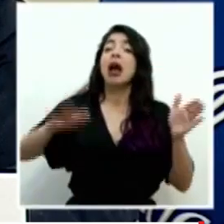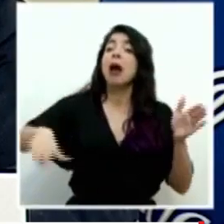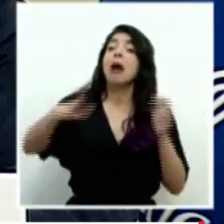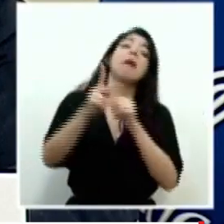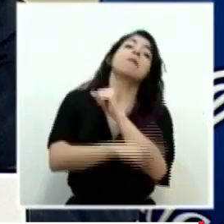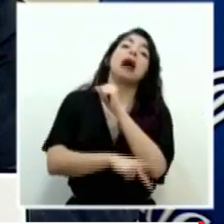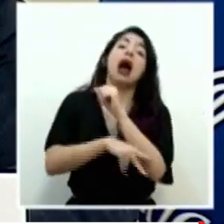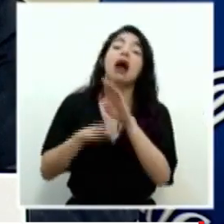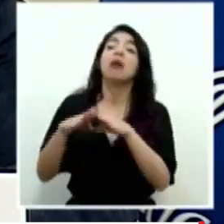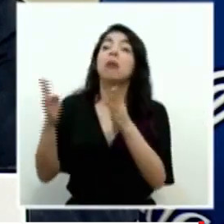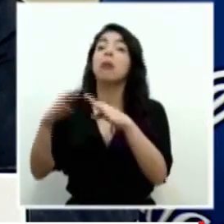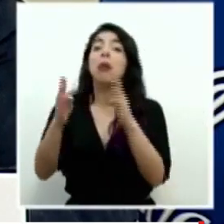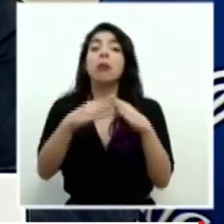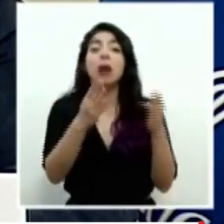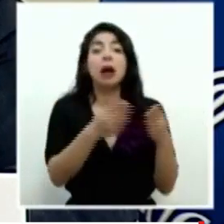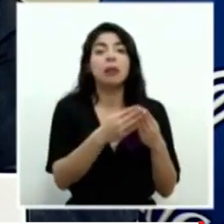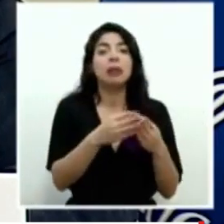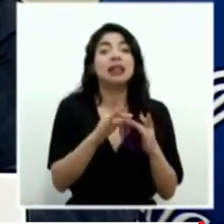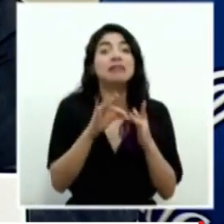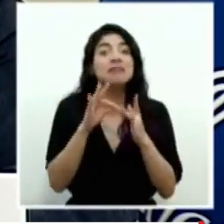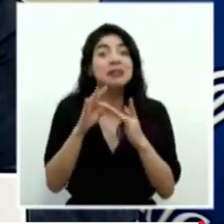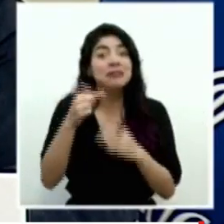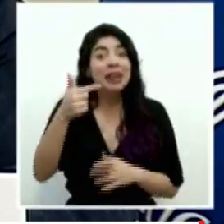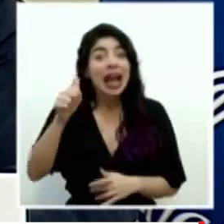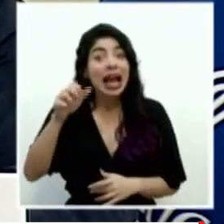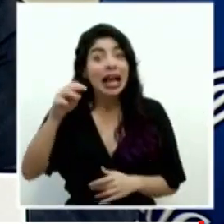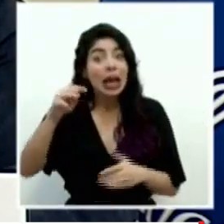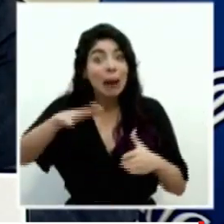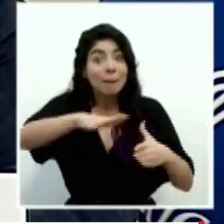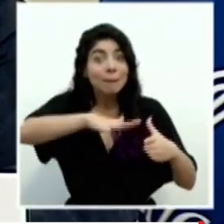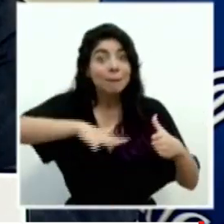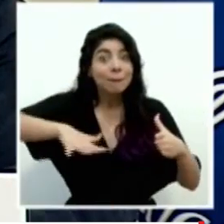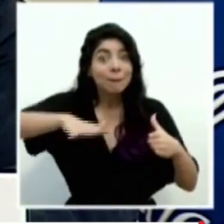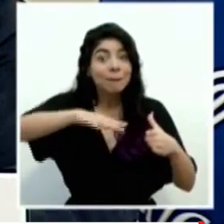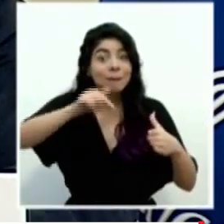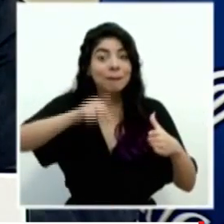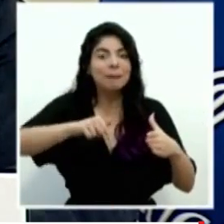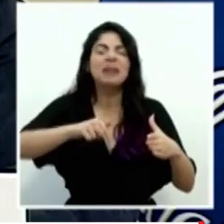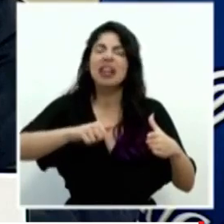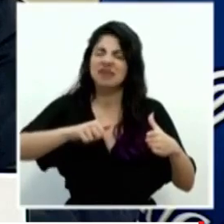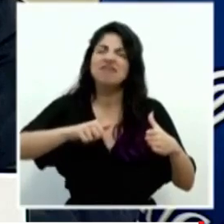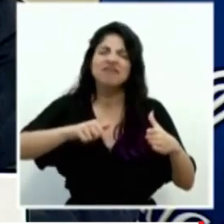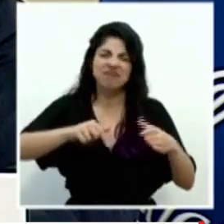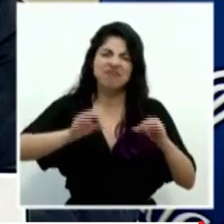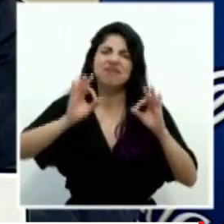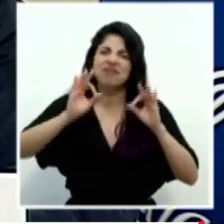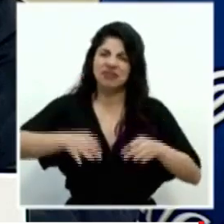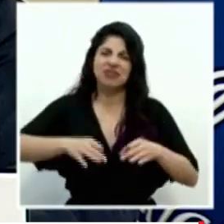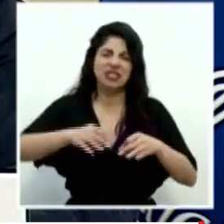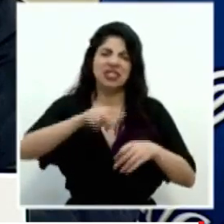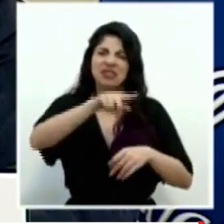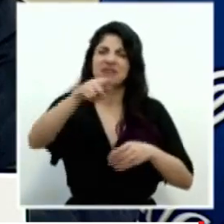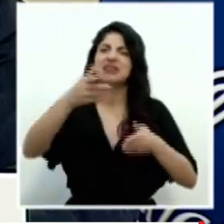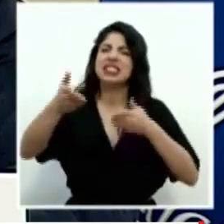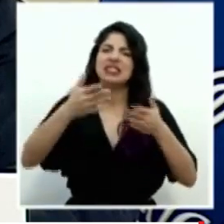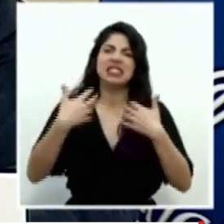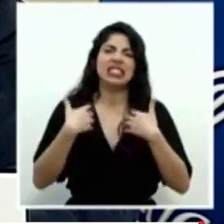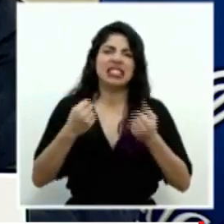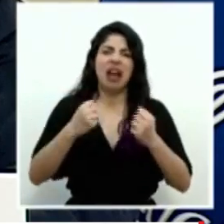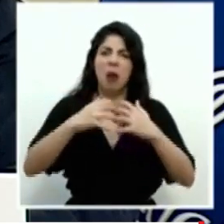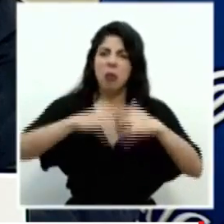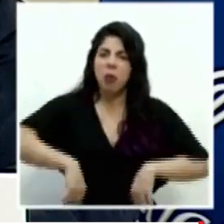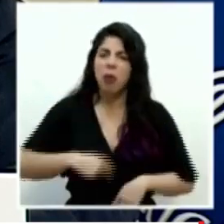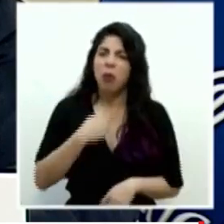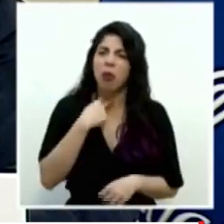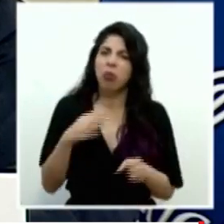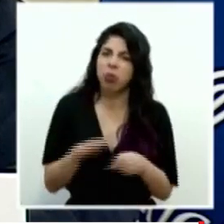el país, definitivamente, y especialmente en AGAM, en la gran área metropolitana, definitivamente iríamos hacia el colapso de los servicios. Por